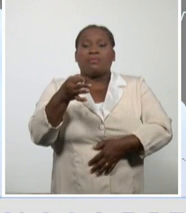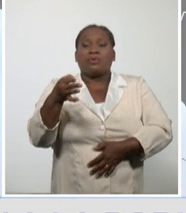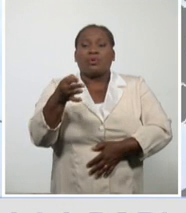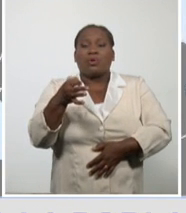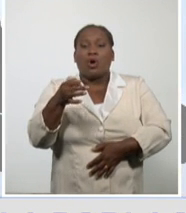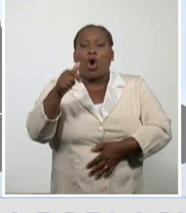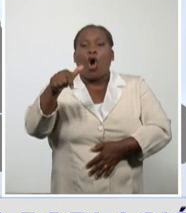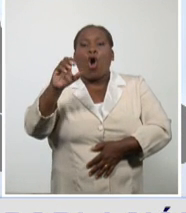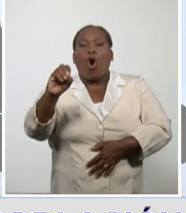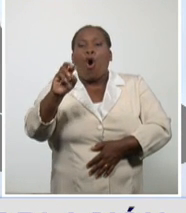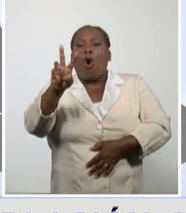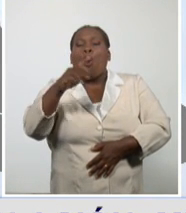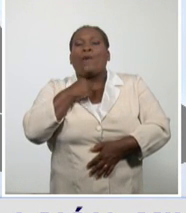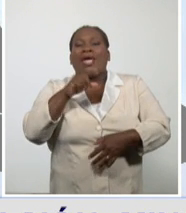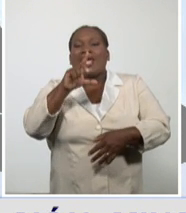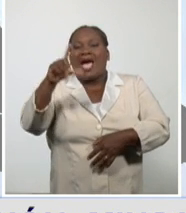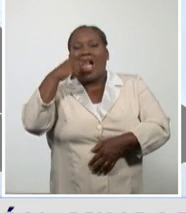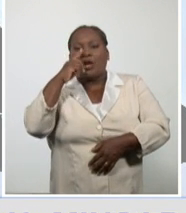Jovellanos en el día de ayer.